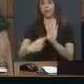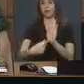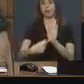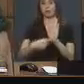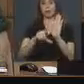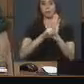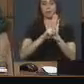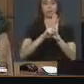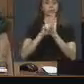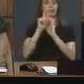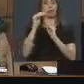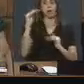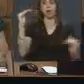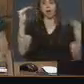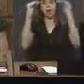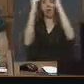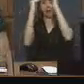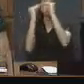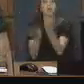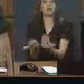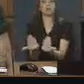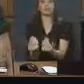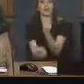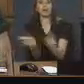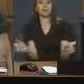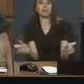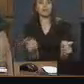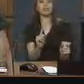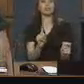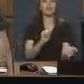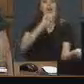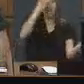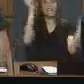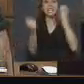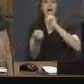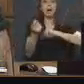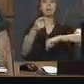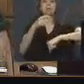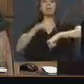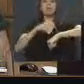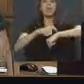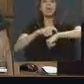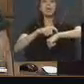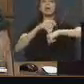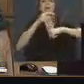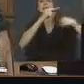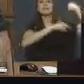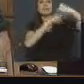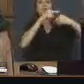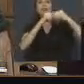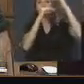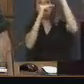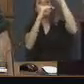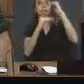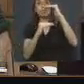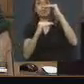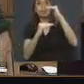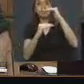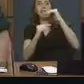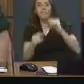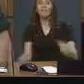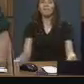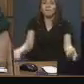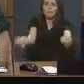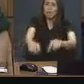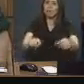la altura, no solo de las expectativas, sino del cambio epocal que significa estar volviendo a discutir